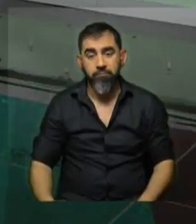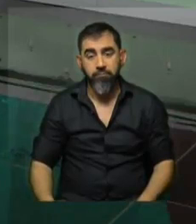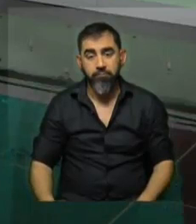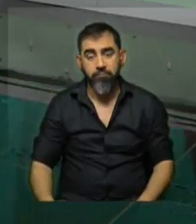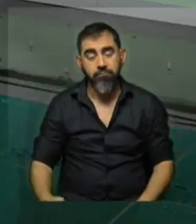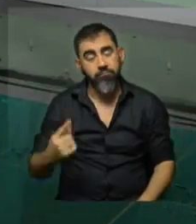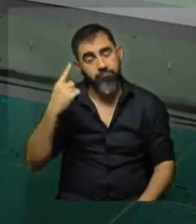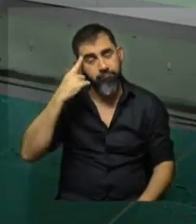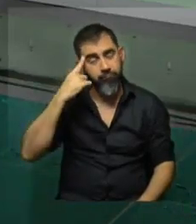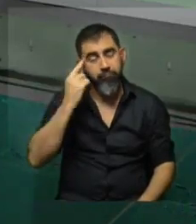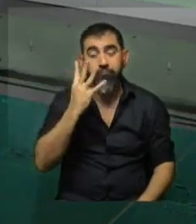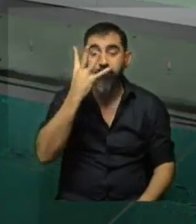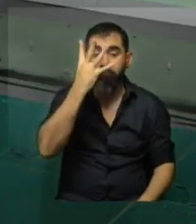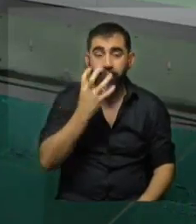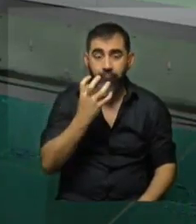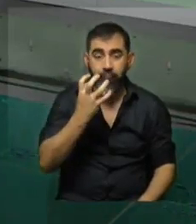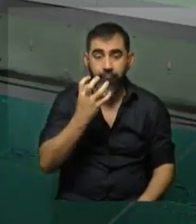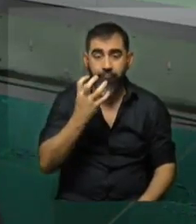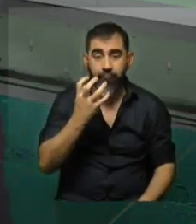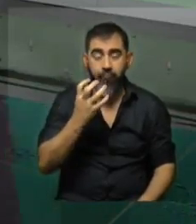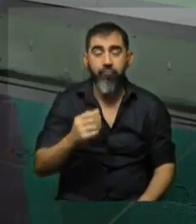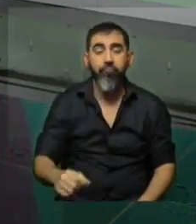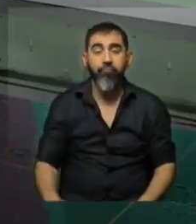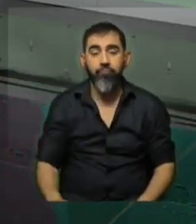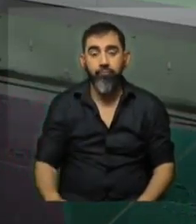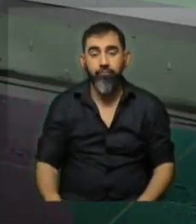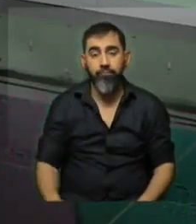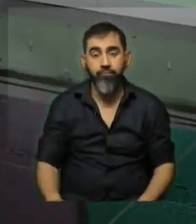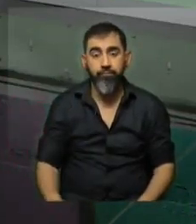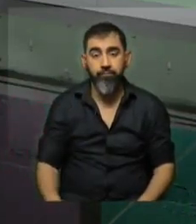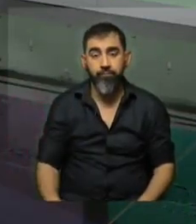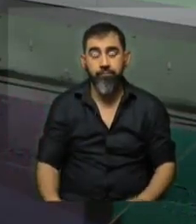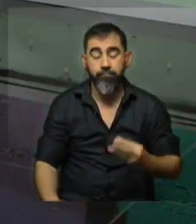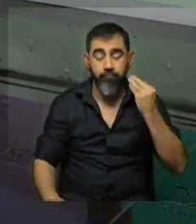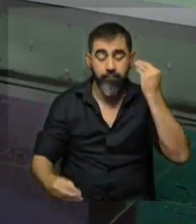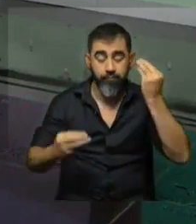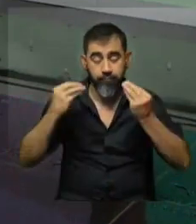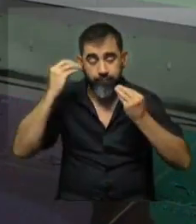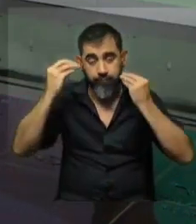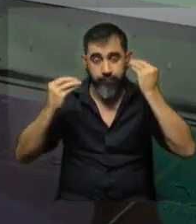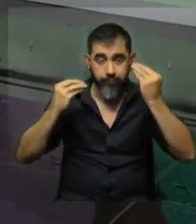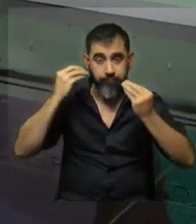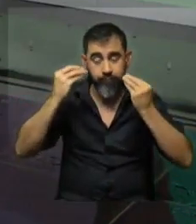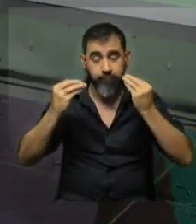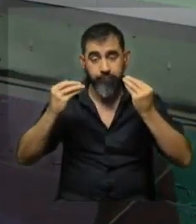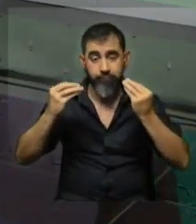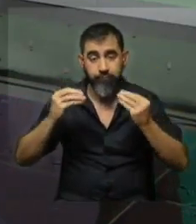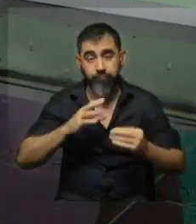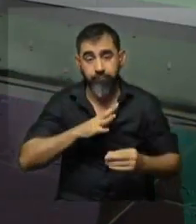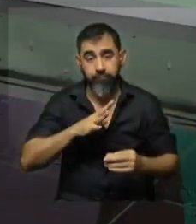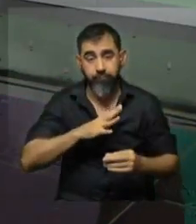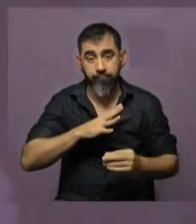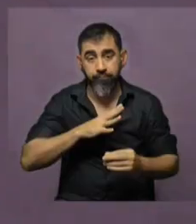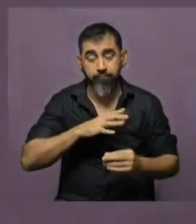ahora de mañana un poco más seria, ¿no? De lo que estamos hablando. Porque la verdad que es muy preocupante, ¿no? Muy preocupante encontrar